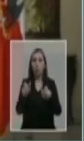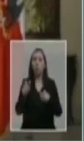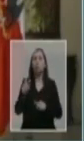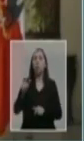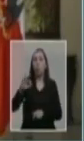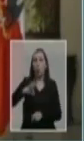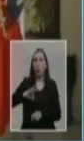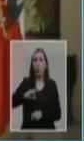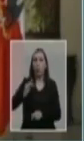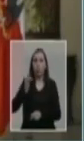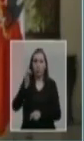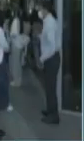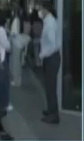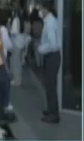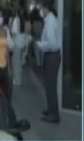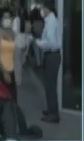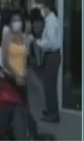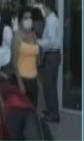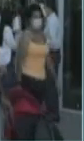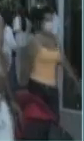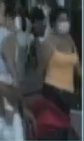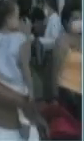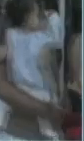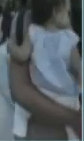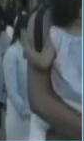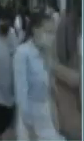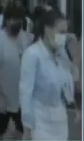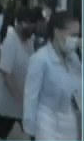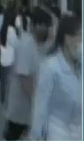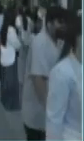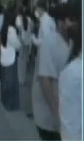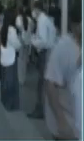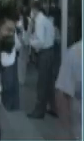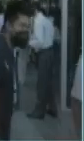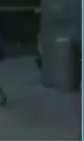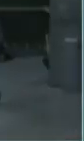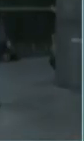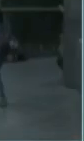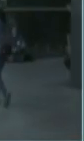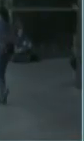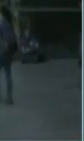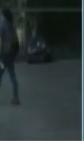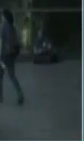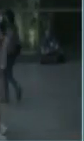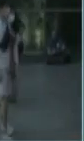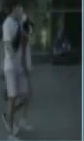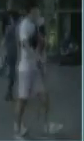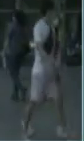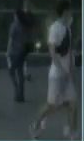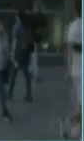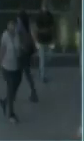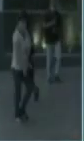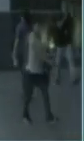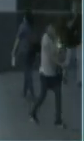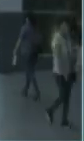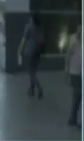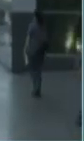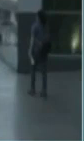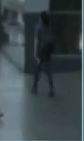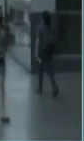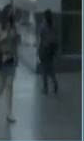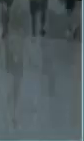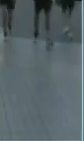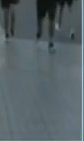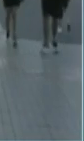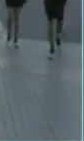¿Radical porque se elimina por completo las AFP? ¿A eso te refieres? Yo no creería que todavía no entran a una licitación, a una gestión